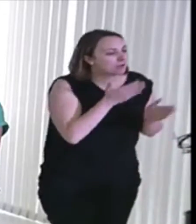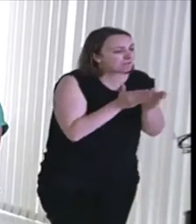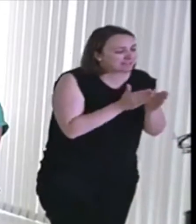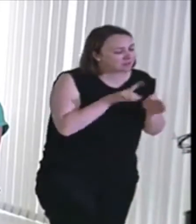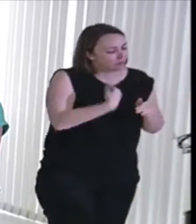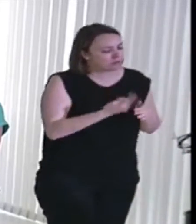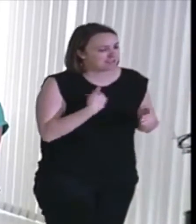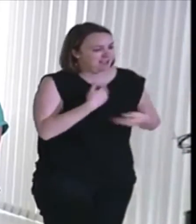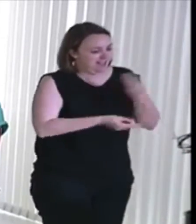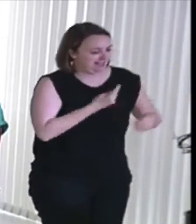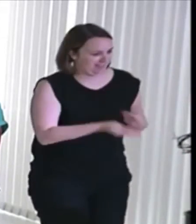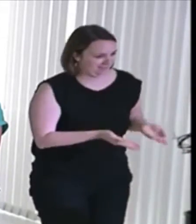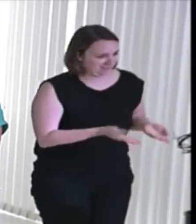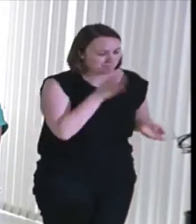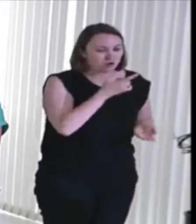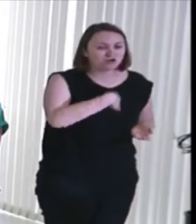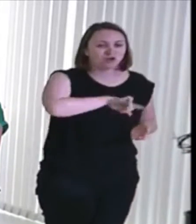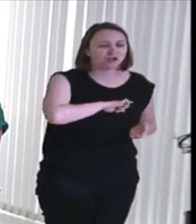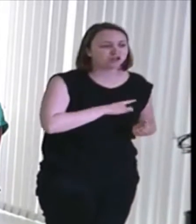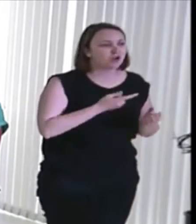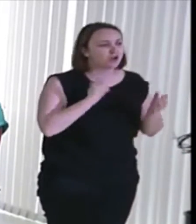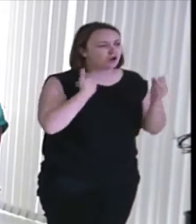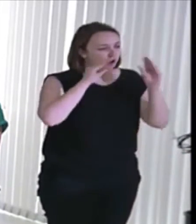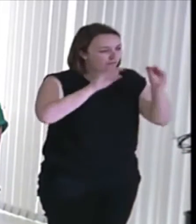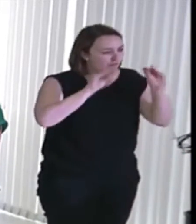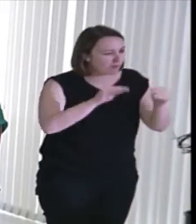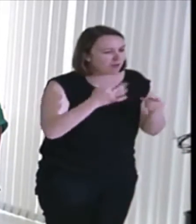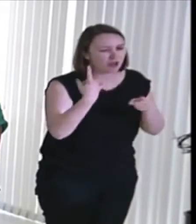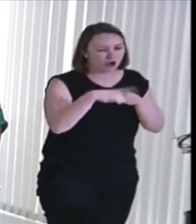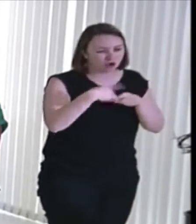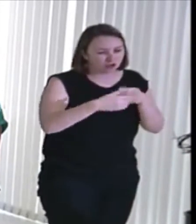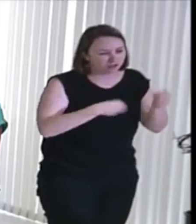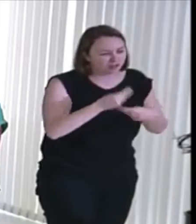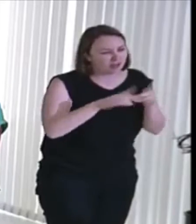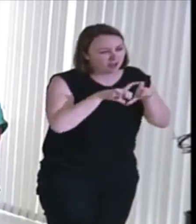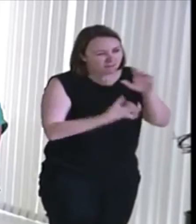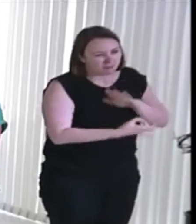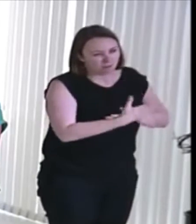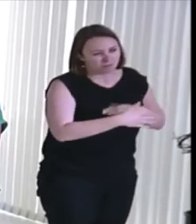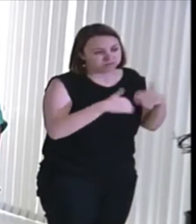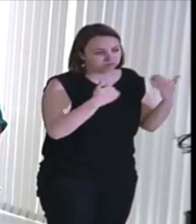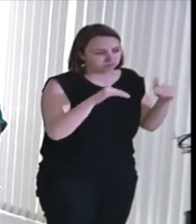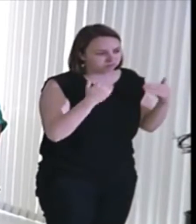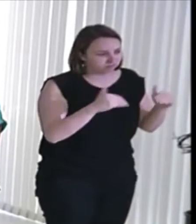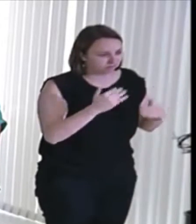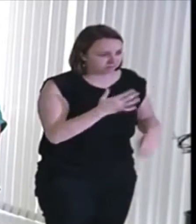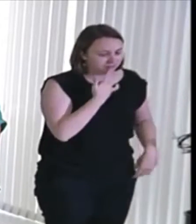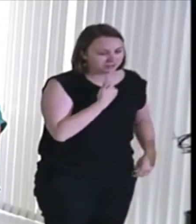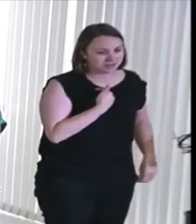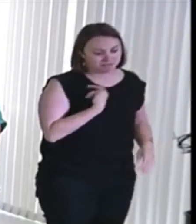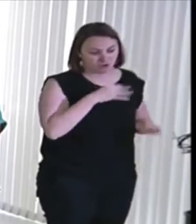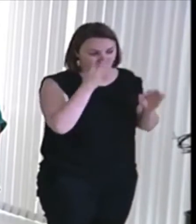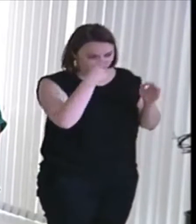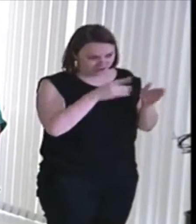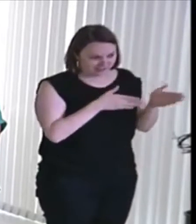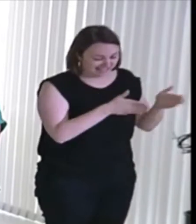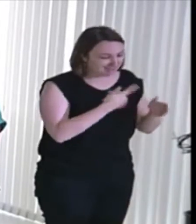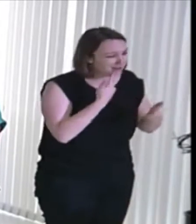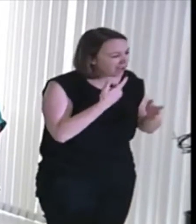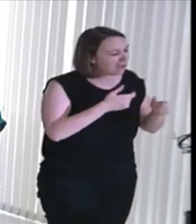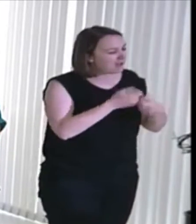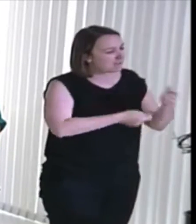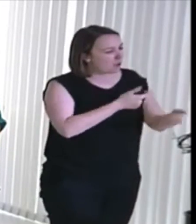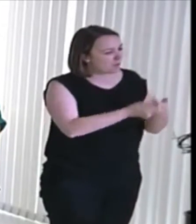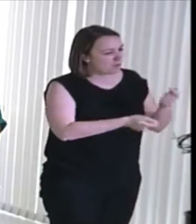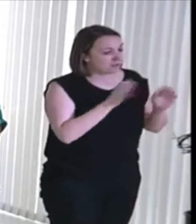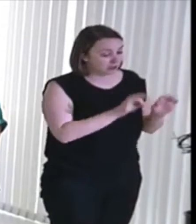porque muchas veces nos paramos en toda la formación que tengo que hacer, business plan, etcétera, para emprender o tal. Y es como, en el camino vas a tener que seguir aprendiendo. O sea, que es mejor